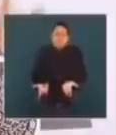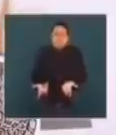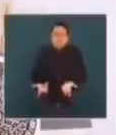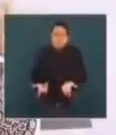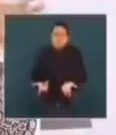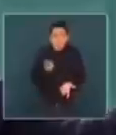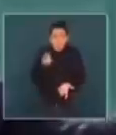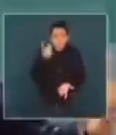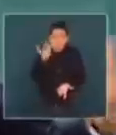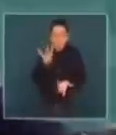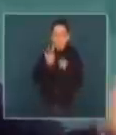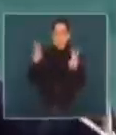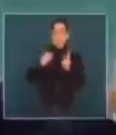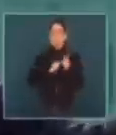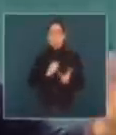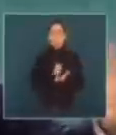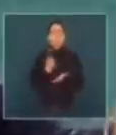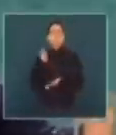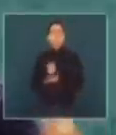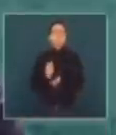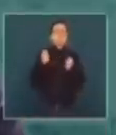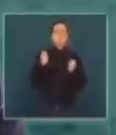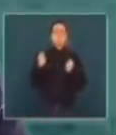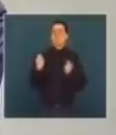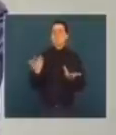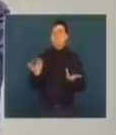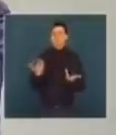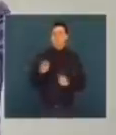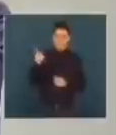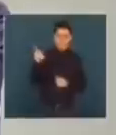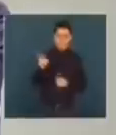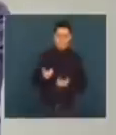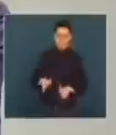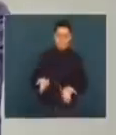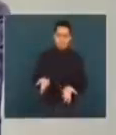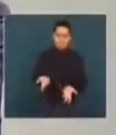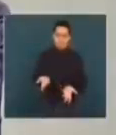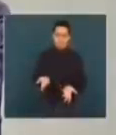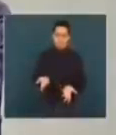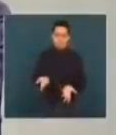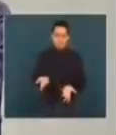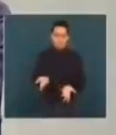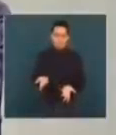¿Qué? ¿Querían triunfar a toda costa, sin escrúpulos morales, de ninguna índole?